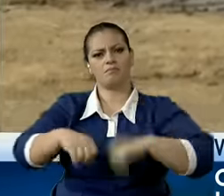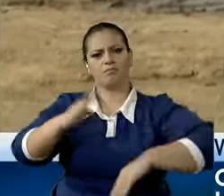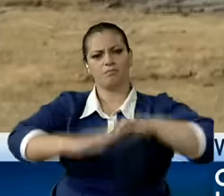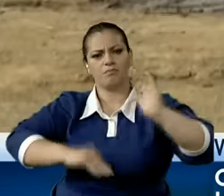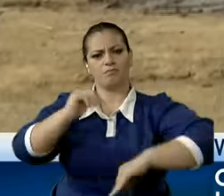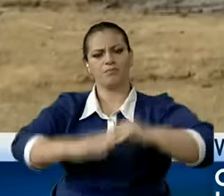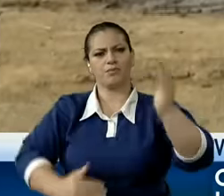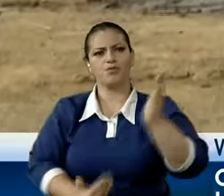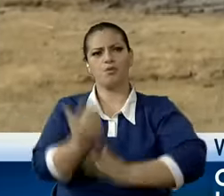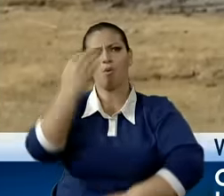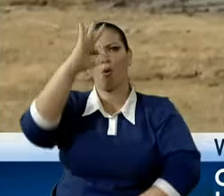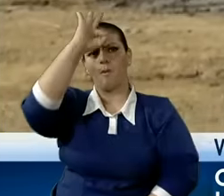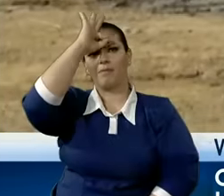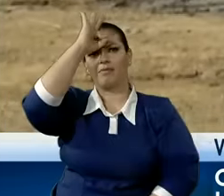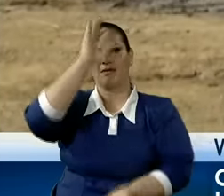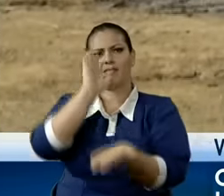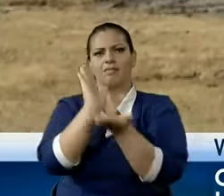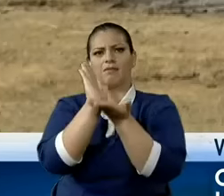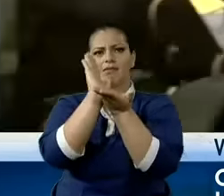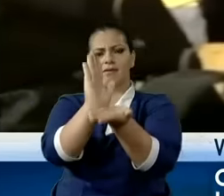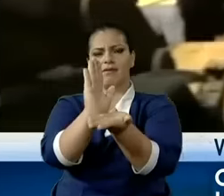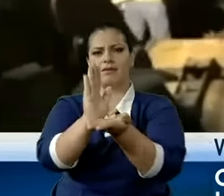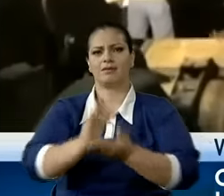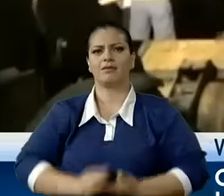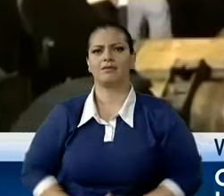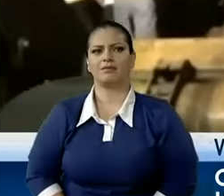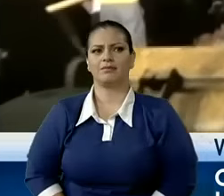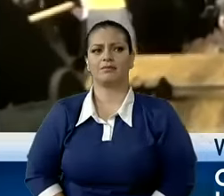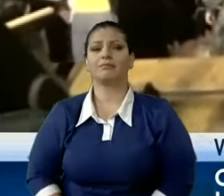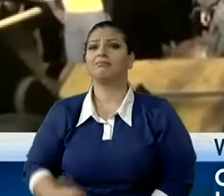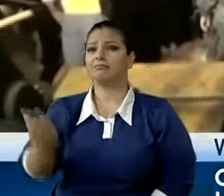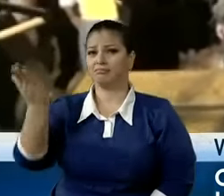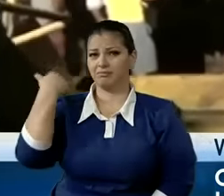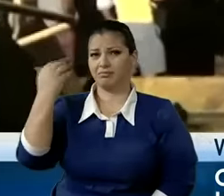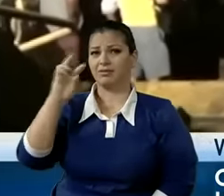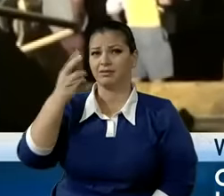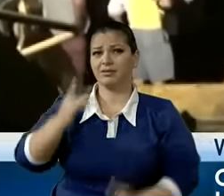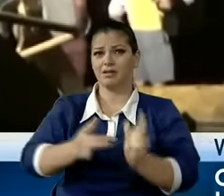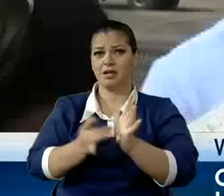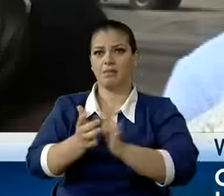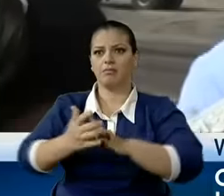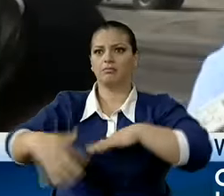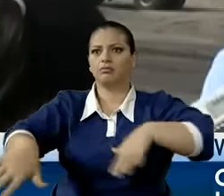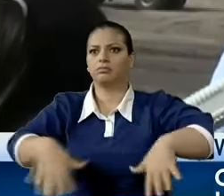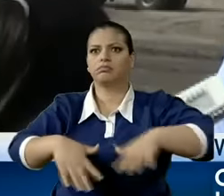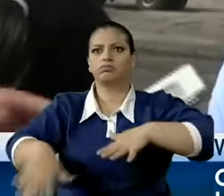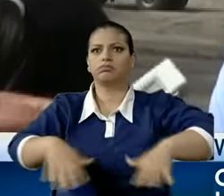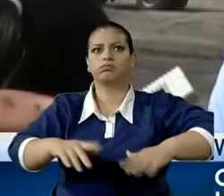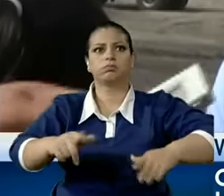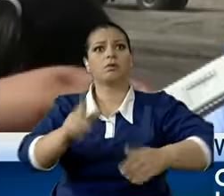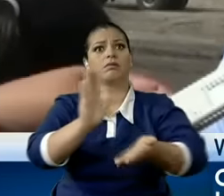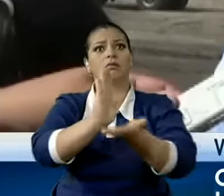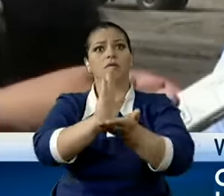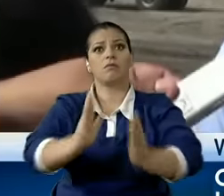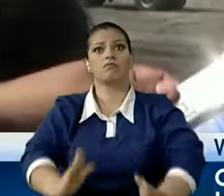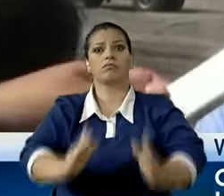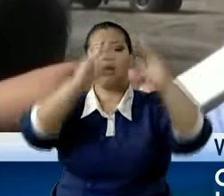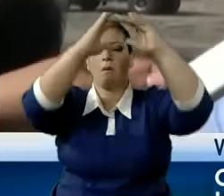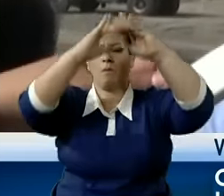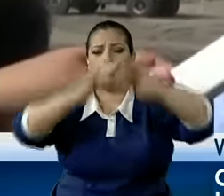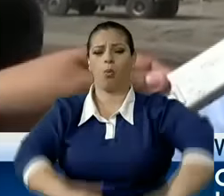unidades administrativas del IES y VIES que fueron afectadas por el terremoto del pasado 16 de abril. Lo que es Bahía de Caracas, que